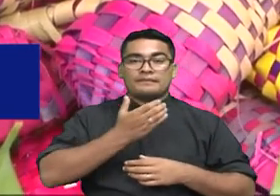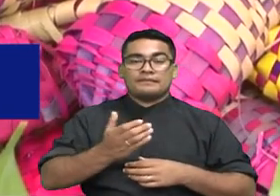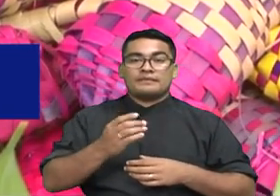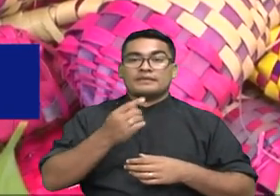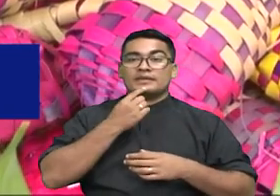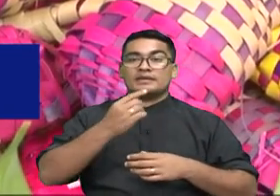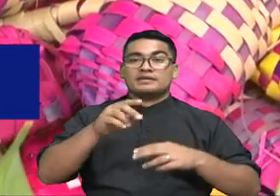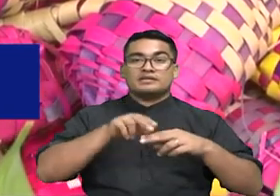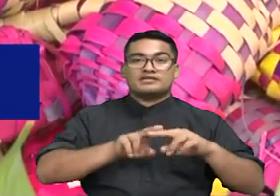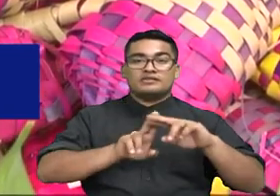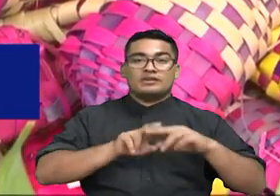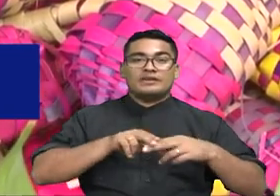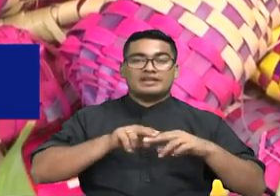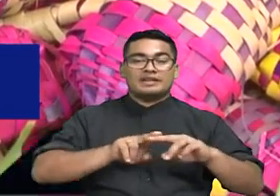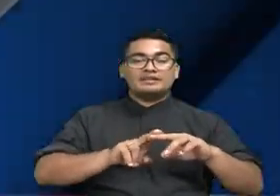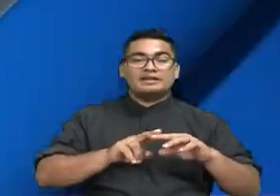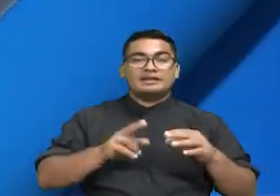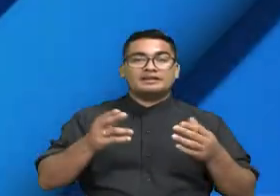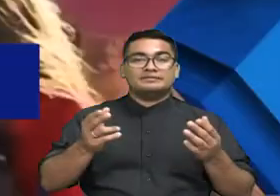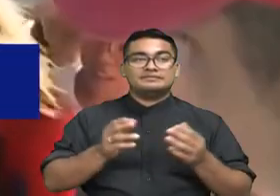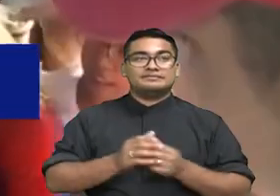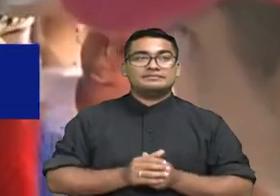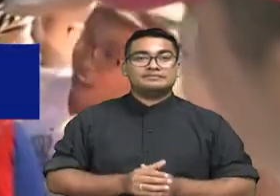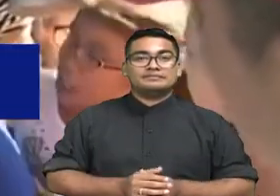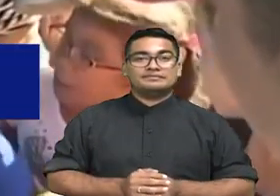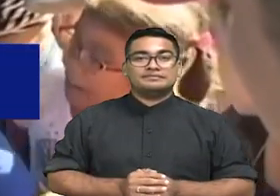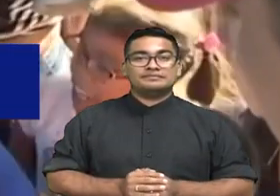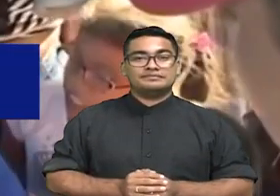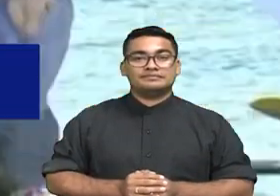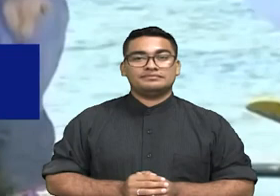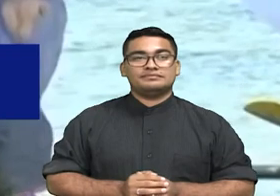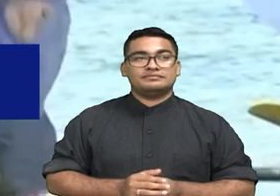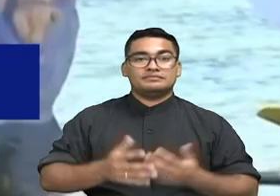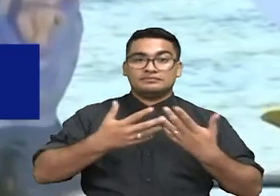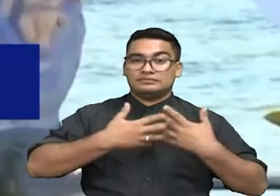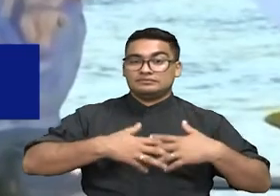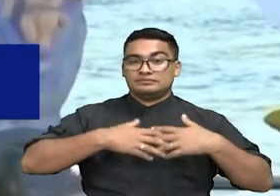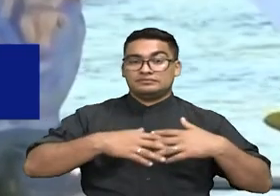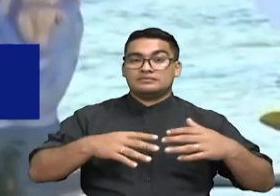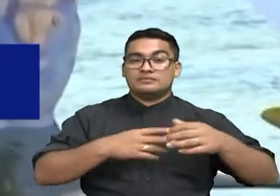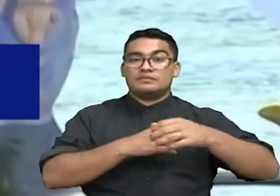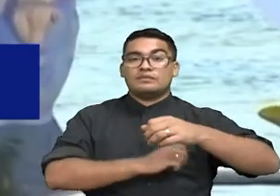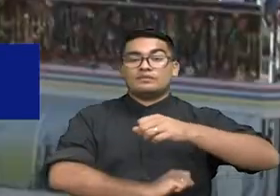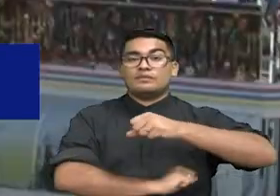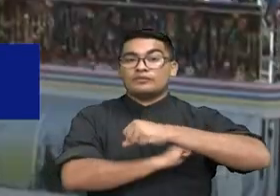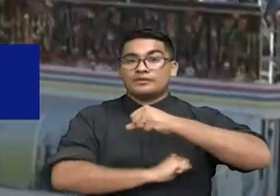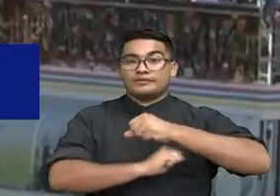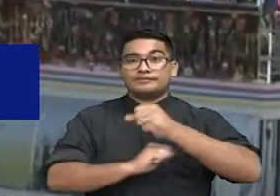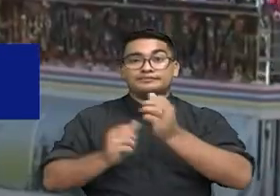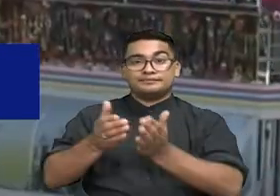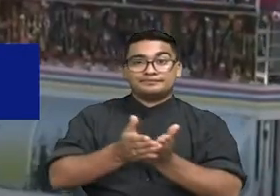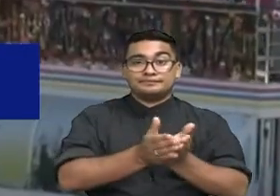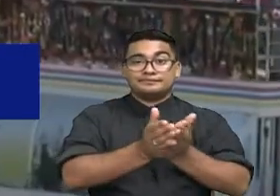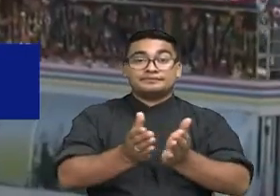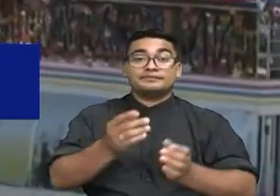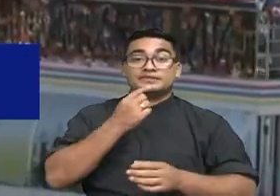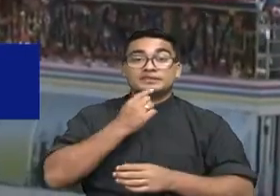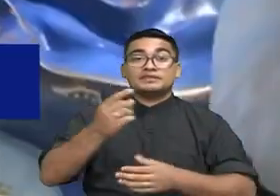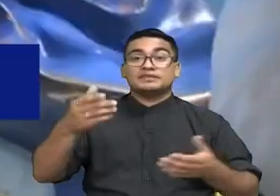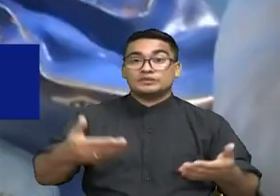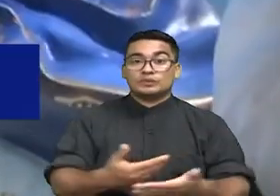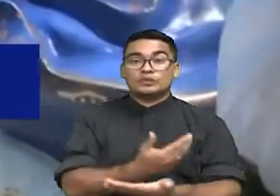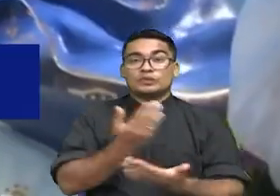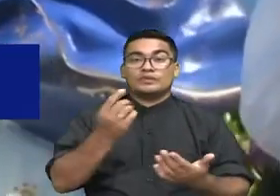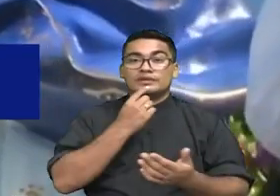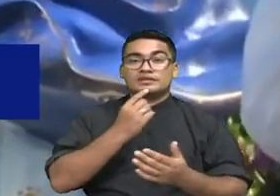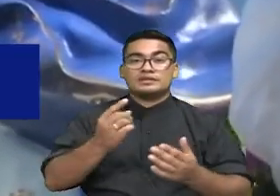en el Parque Nacional de Ferias. Empresa Nacional de Puertos prepara la realización de una nueva edición